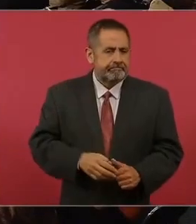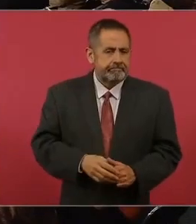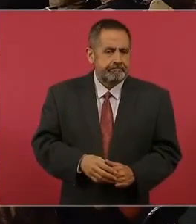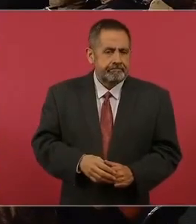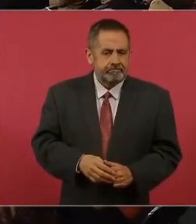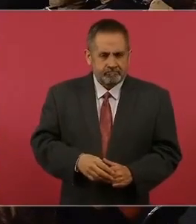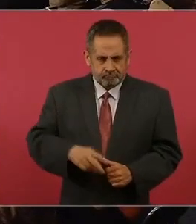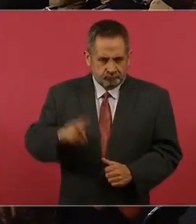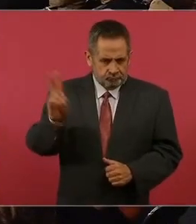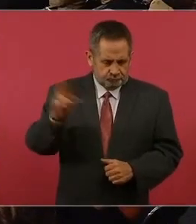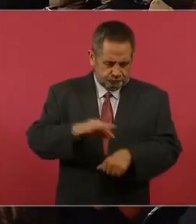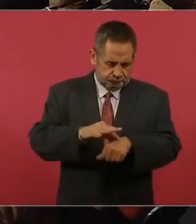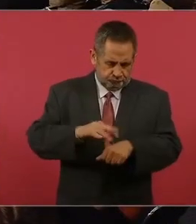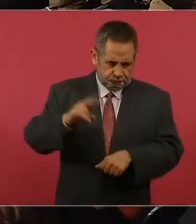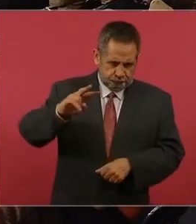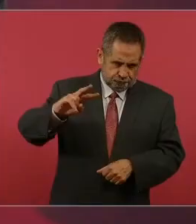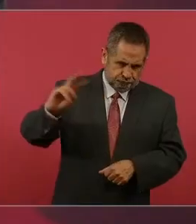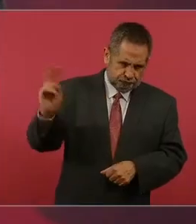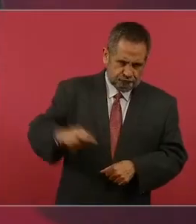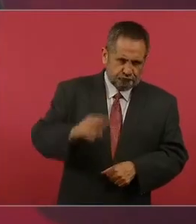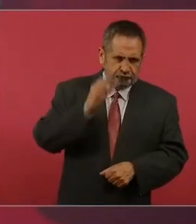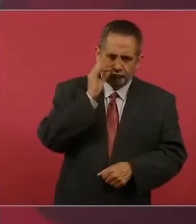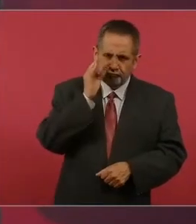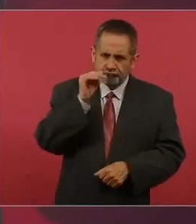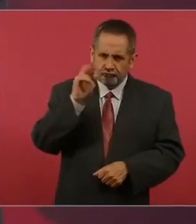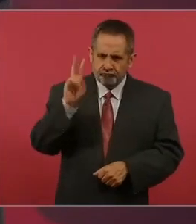la neta del planeta.